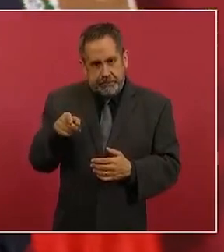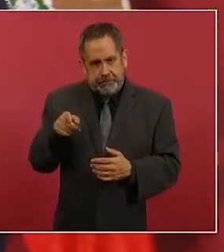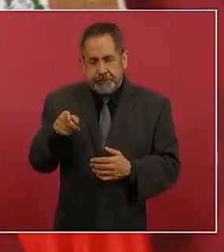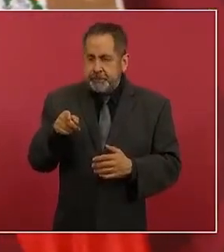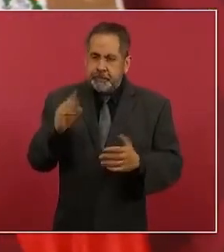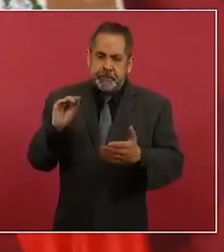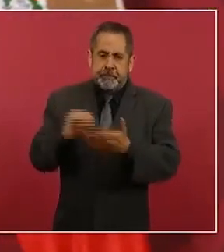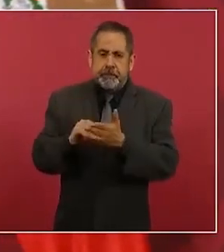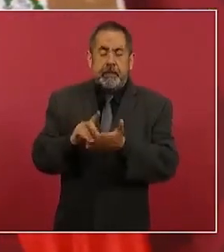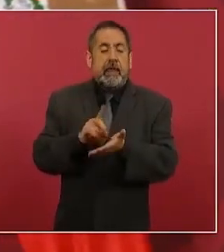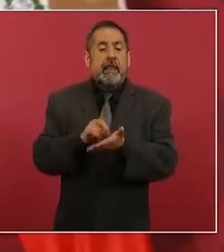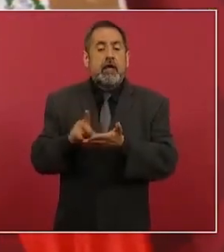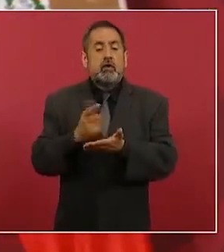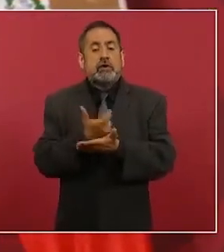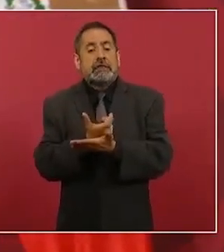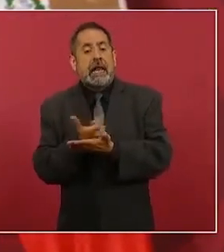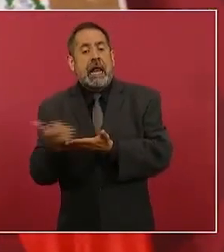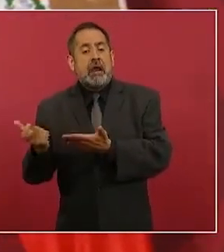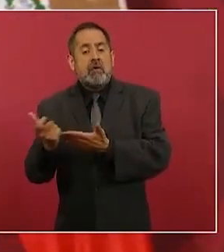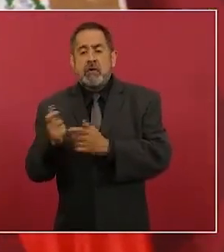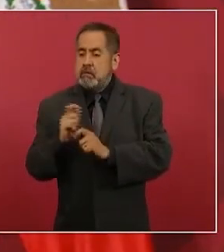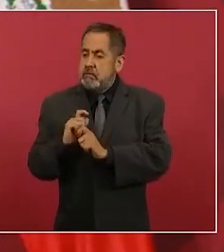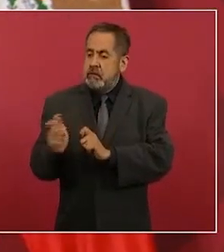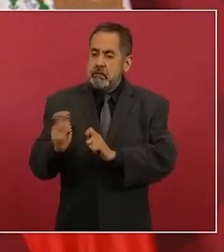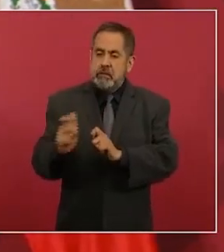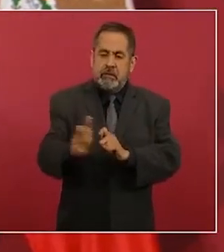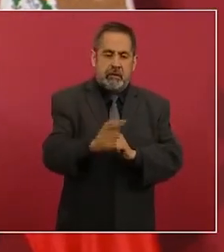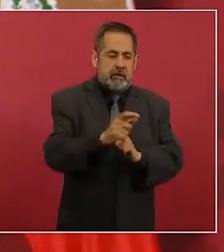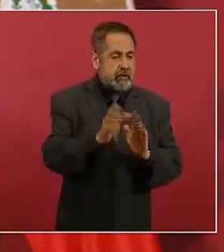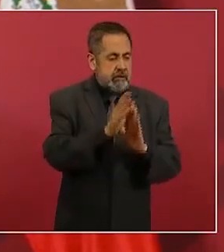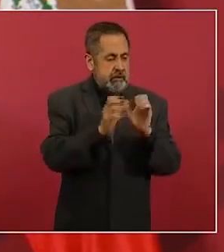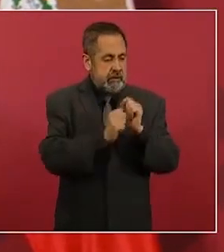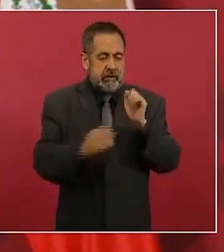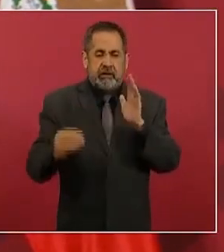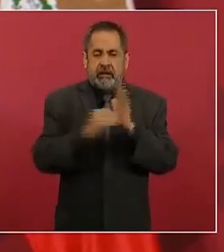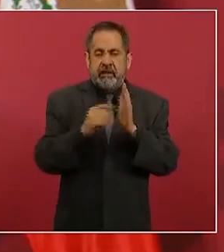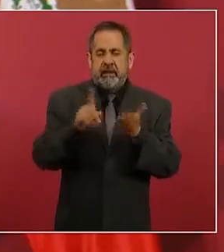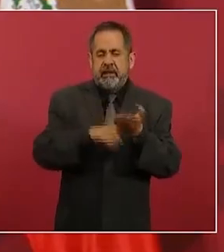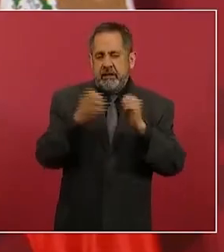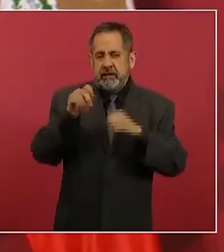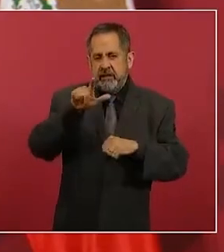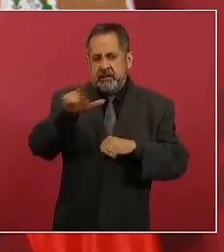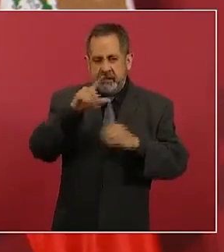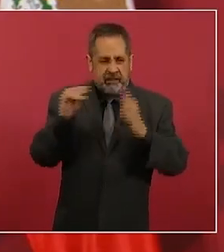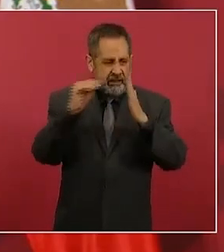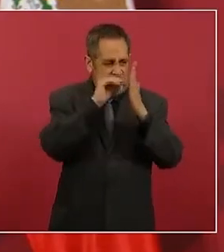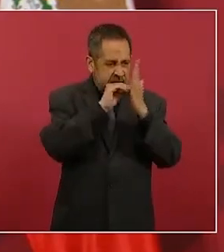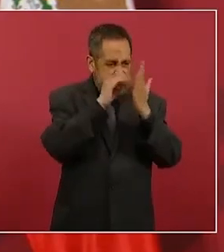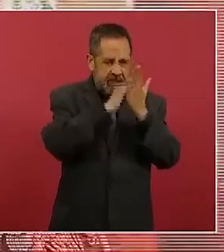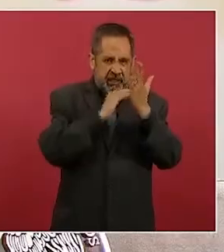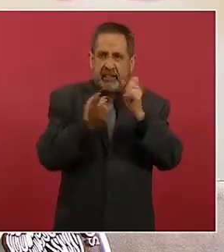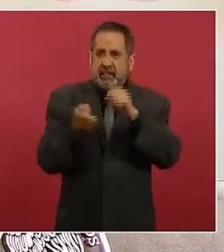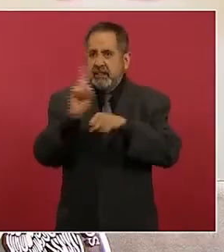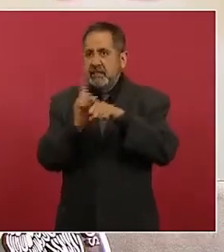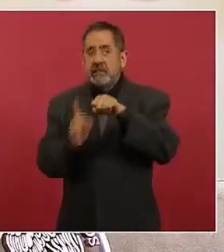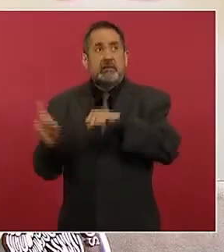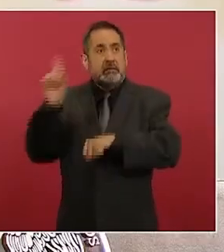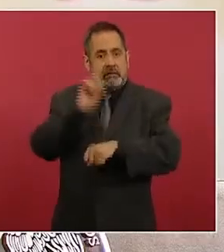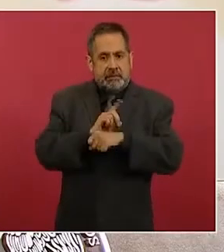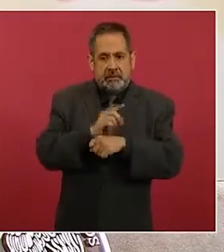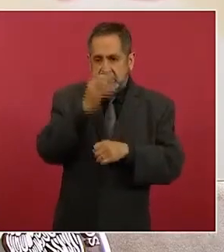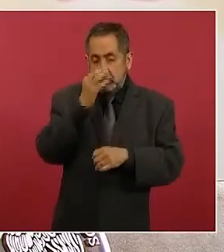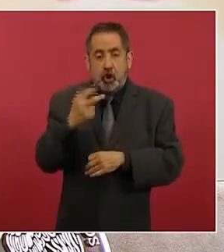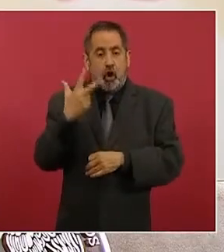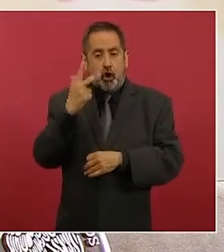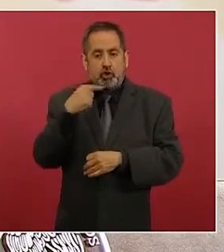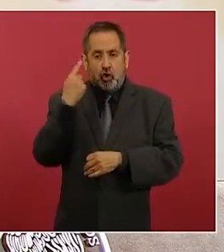el derecho a un salario digno en la Constitución del 17, a una jornada de solo